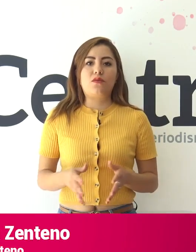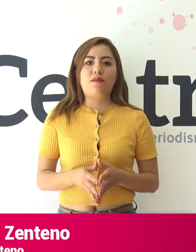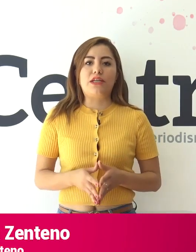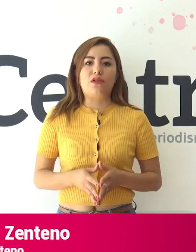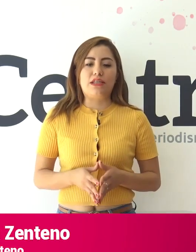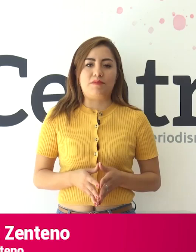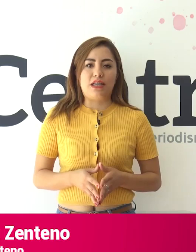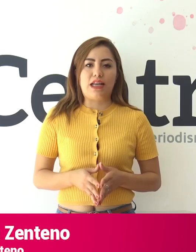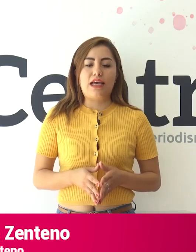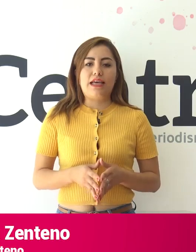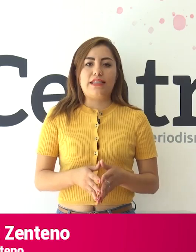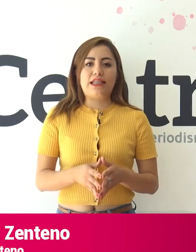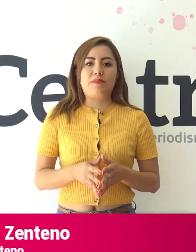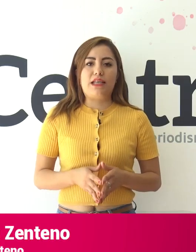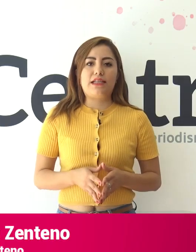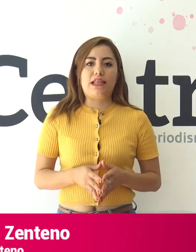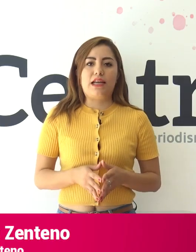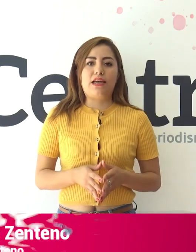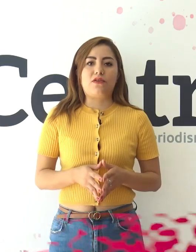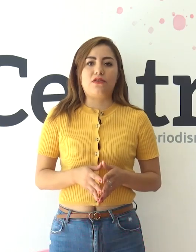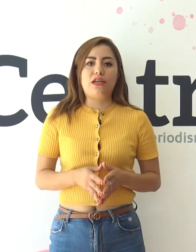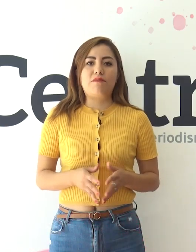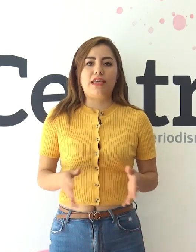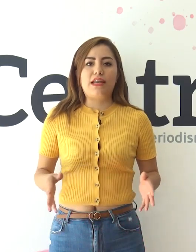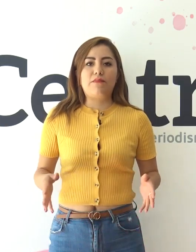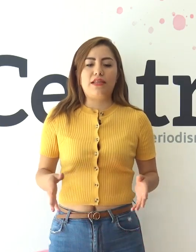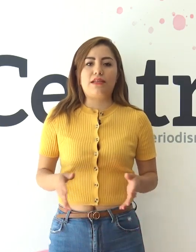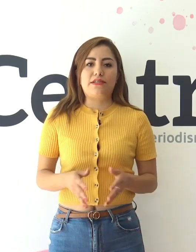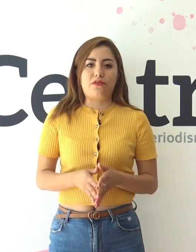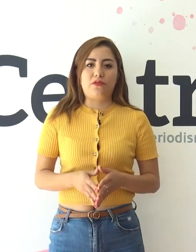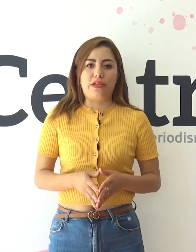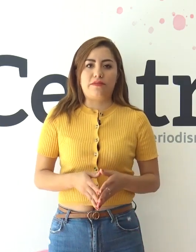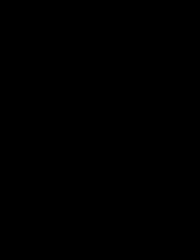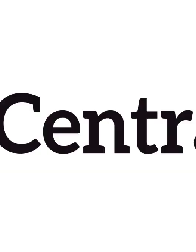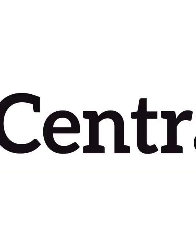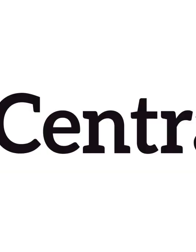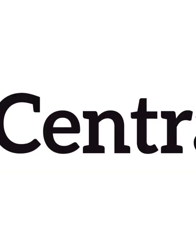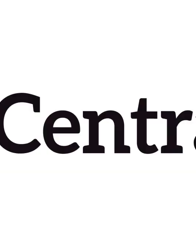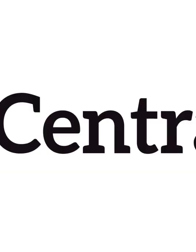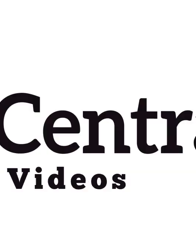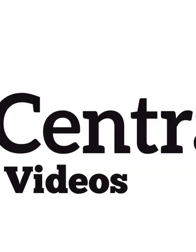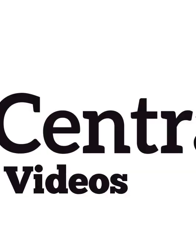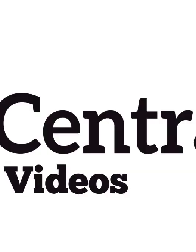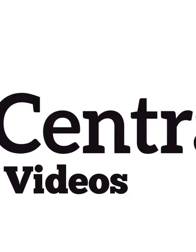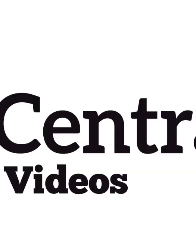asuman una mayor disciplina estas medidas se darán a conocer mañana 23 de octubre